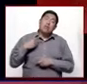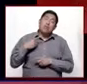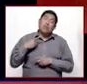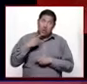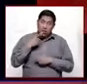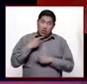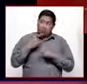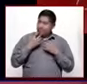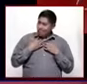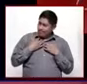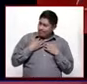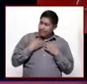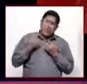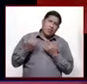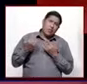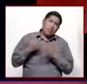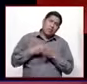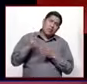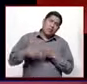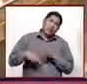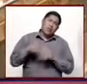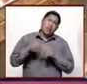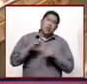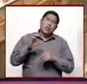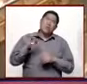todavía debemos esperar los resultados del censo.